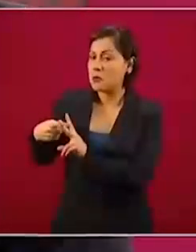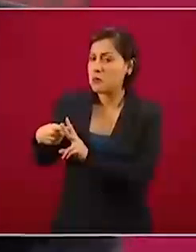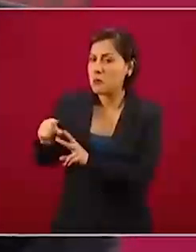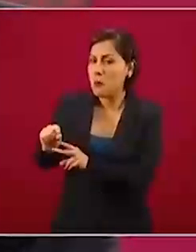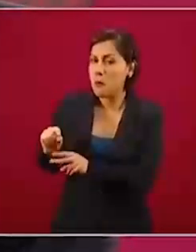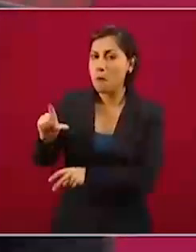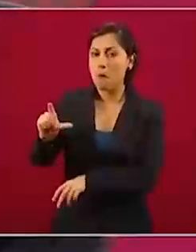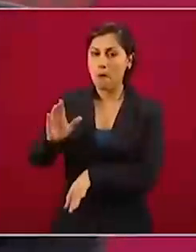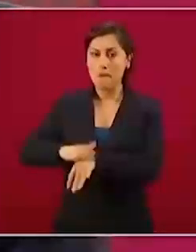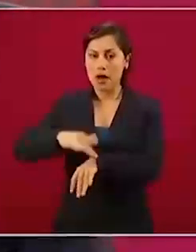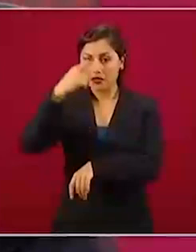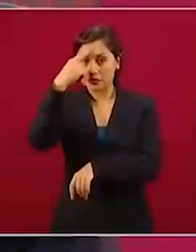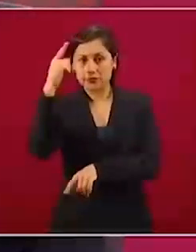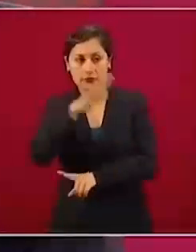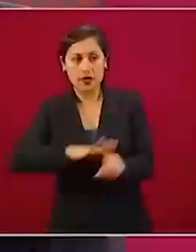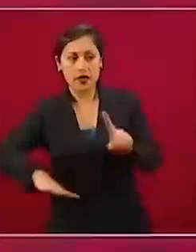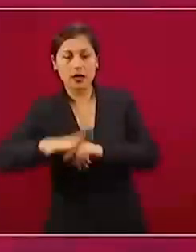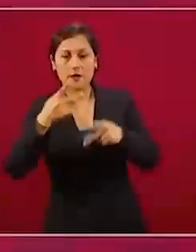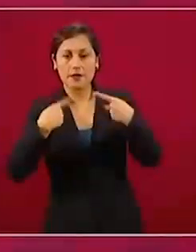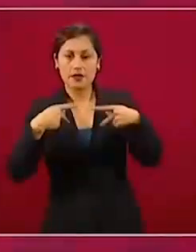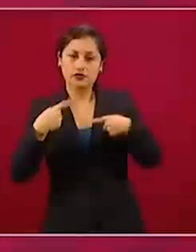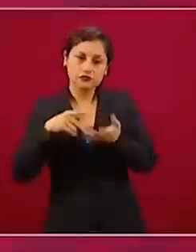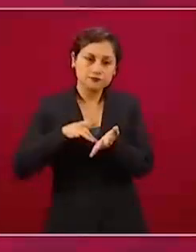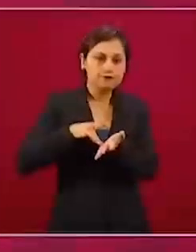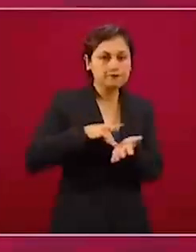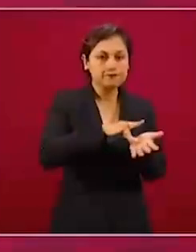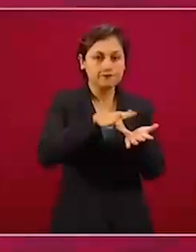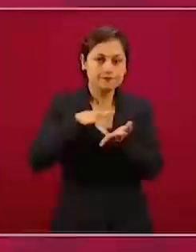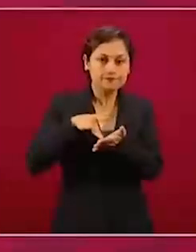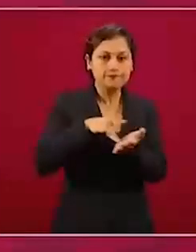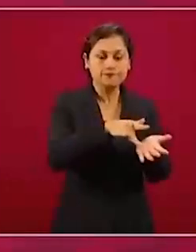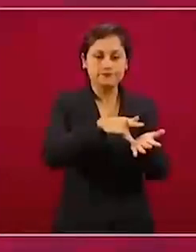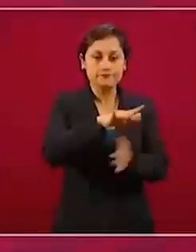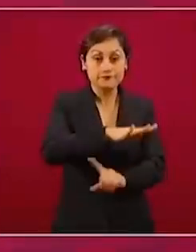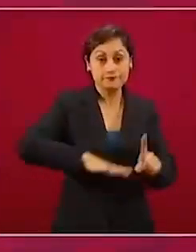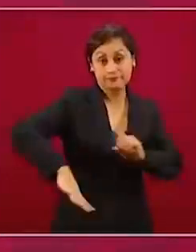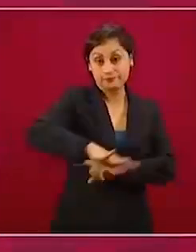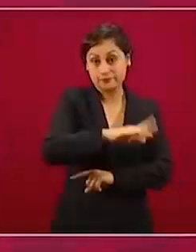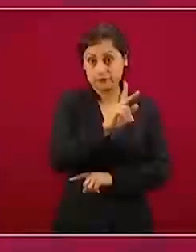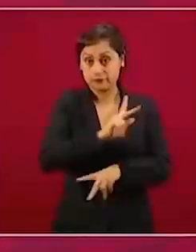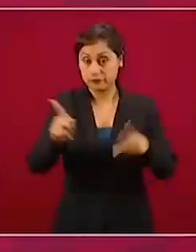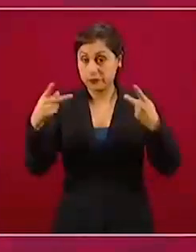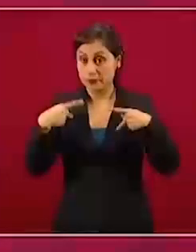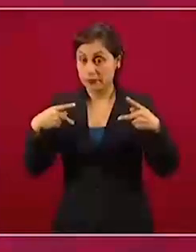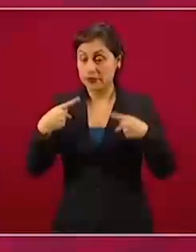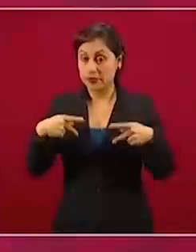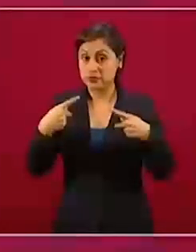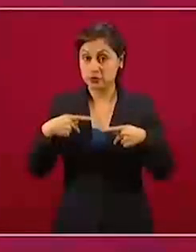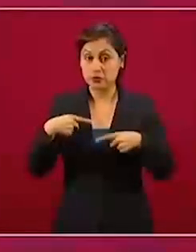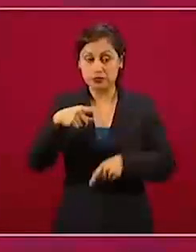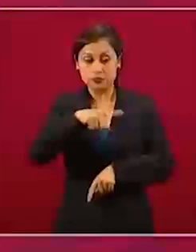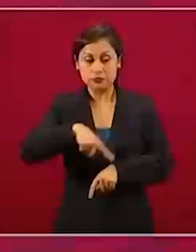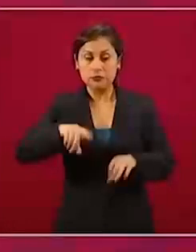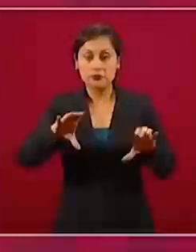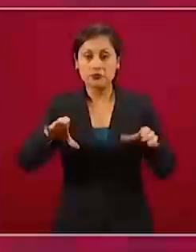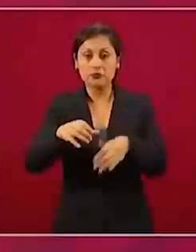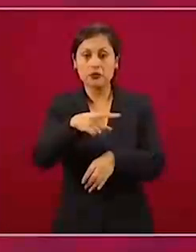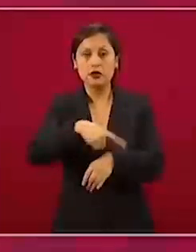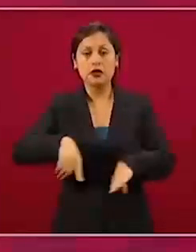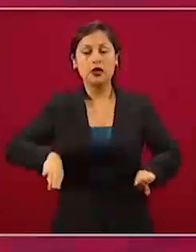a la gente, al pueblo, a los más necesitados, a los